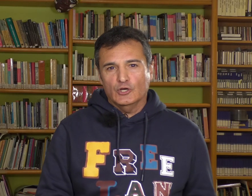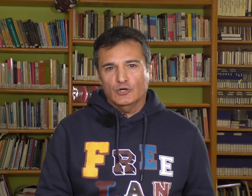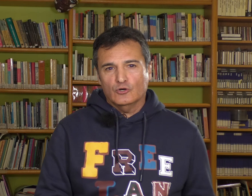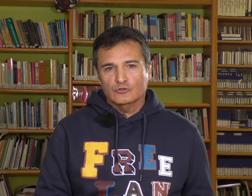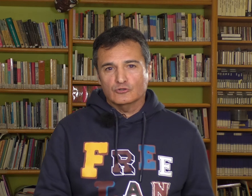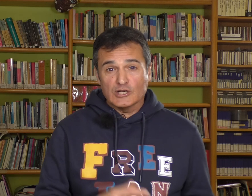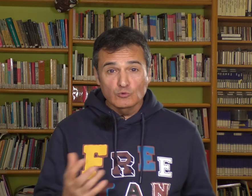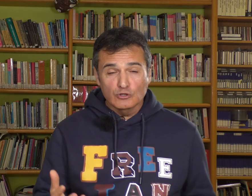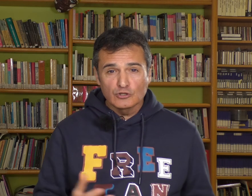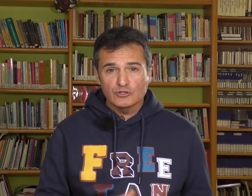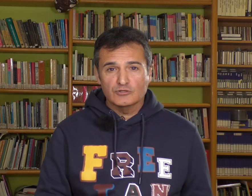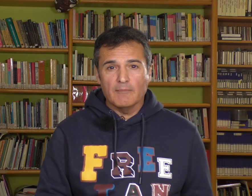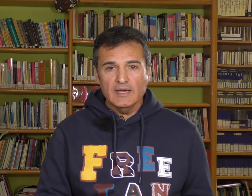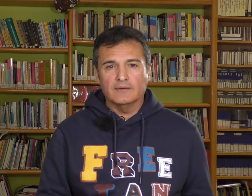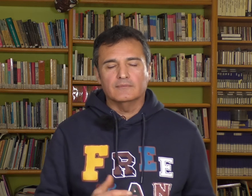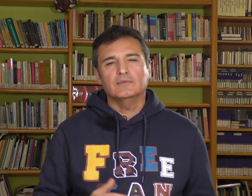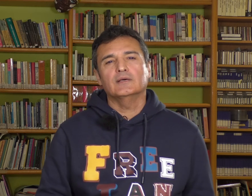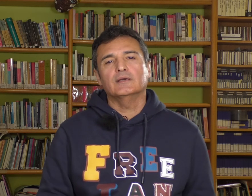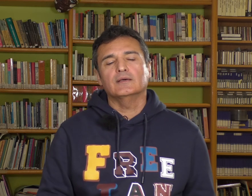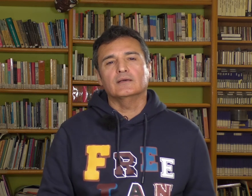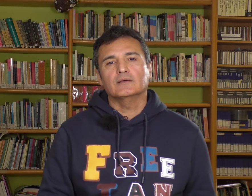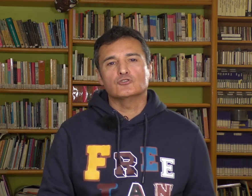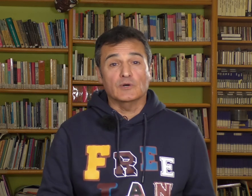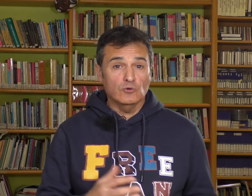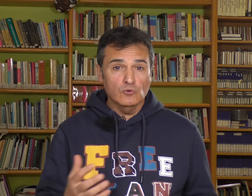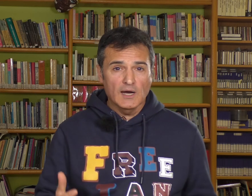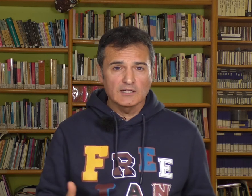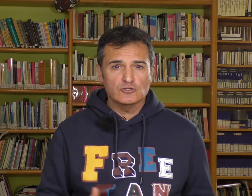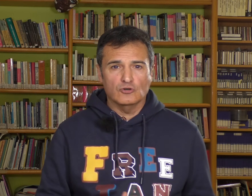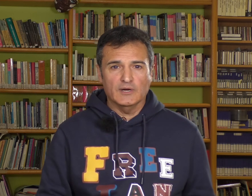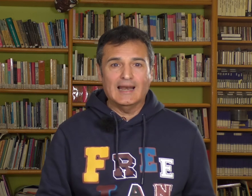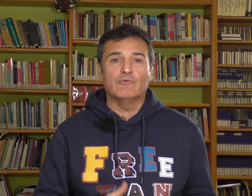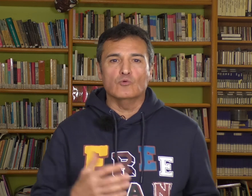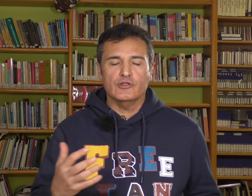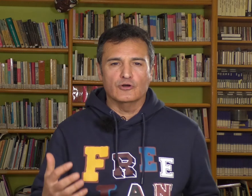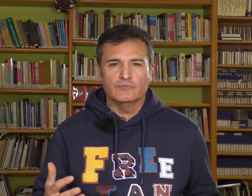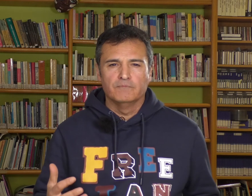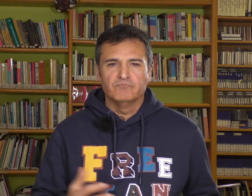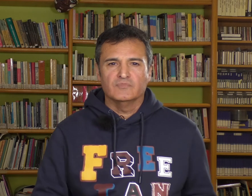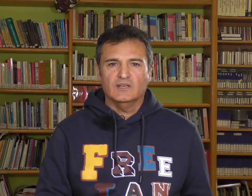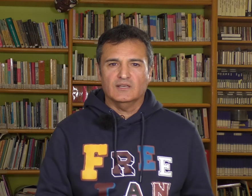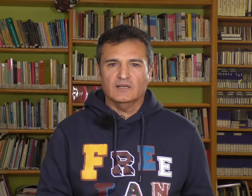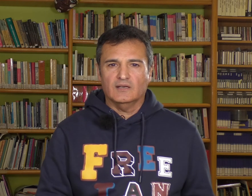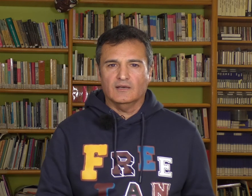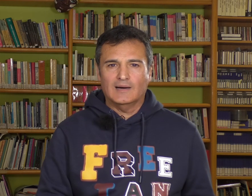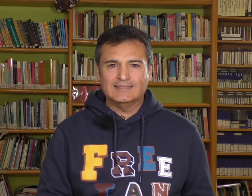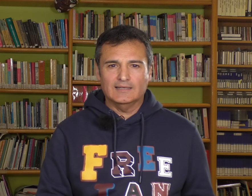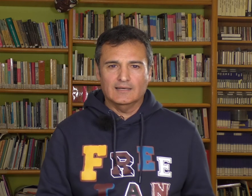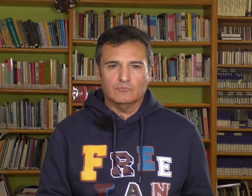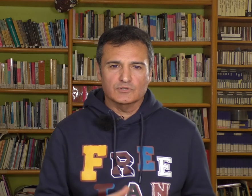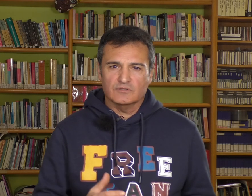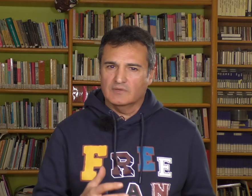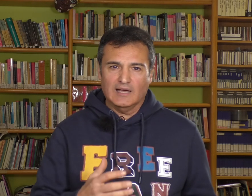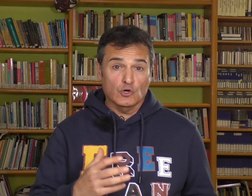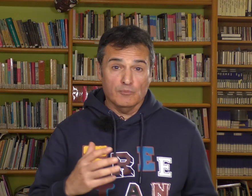sobre otros asuntos, también sobre Cuba, sobre la evolución que va a